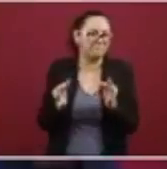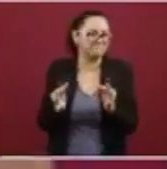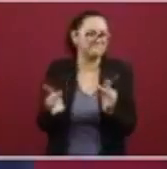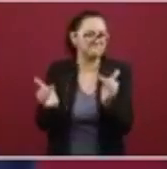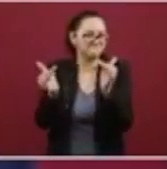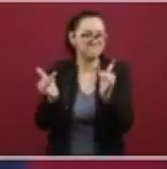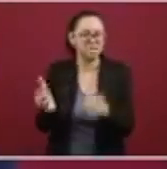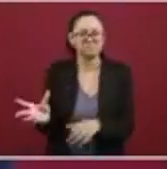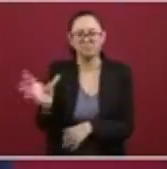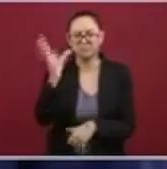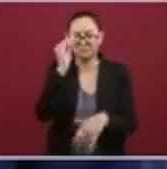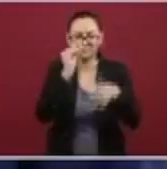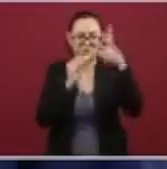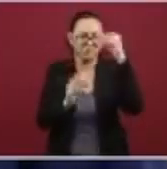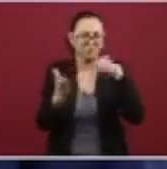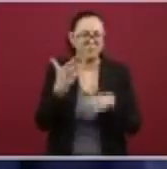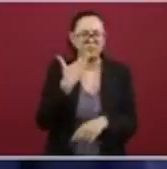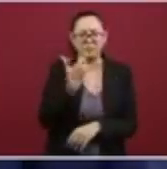capacitados.